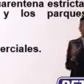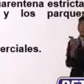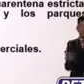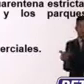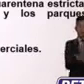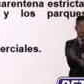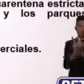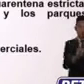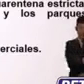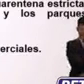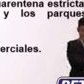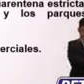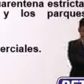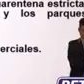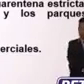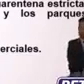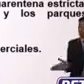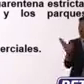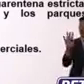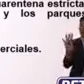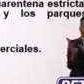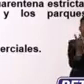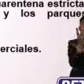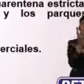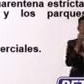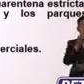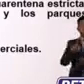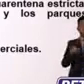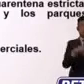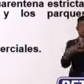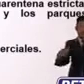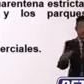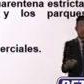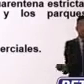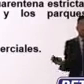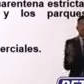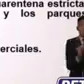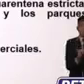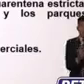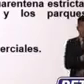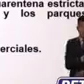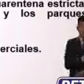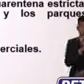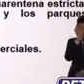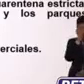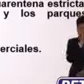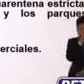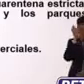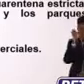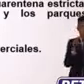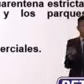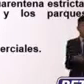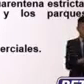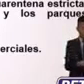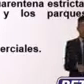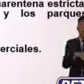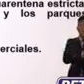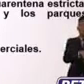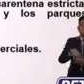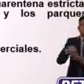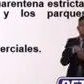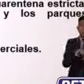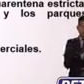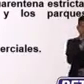mañana, y es muy importante aclarar que esto también rige para el fin de semana. Aunque no haya una cuarentena general obligatoria en todo